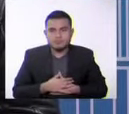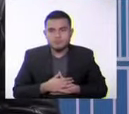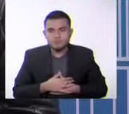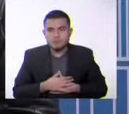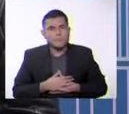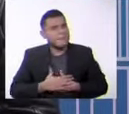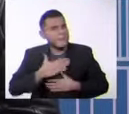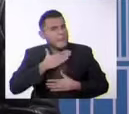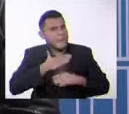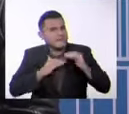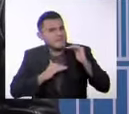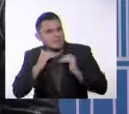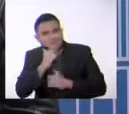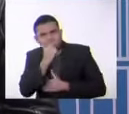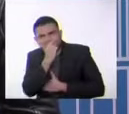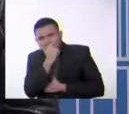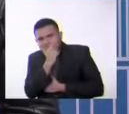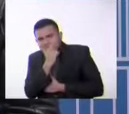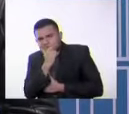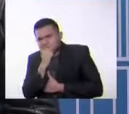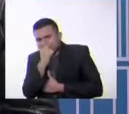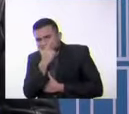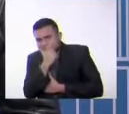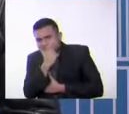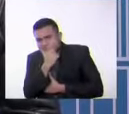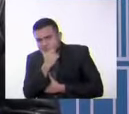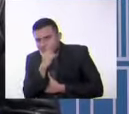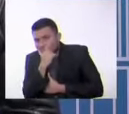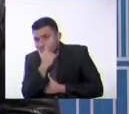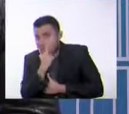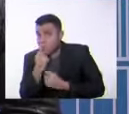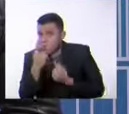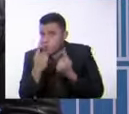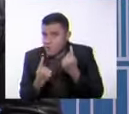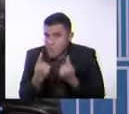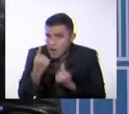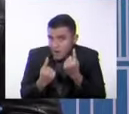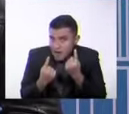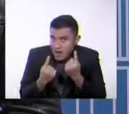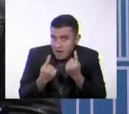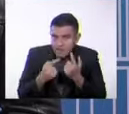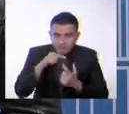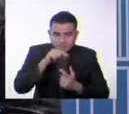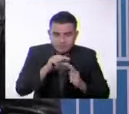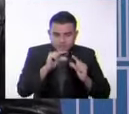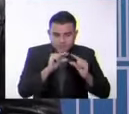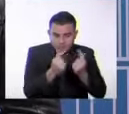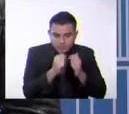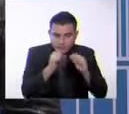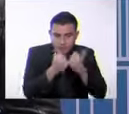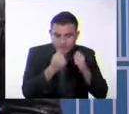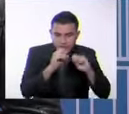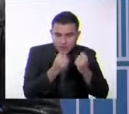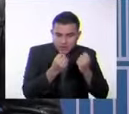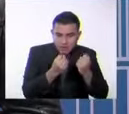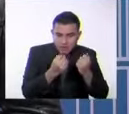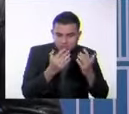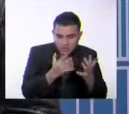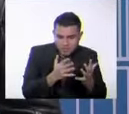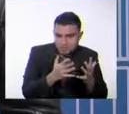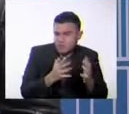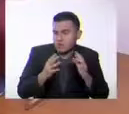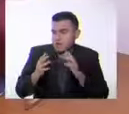la duda, Candy, ¿cuál es la interrelación de esos movimientos también con las ciencias?